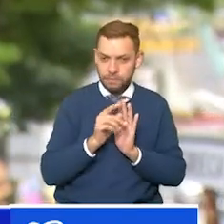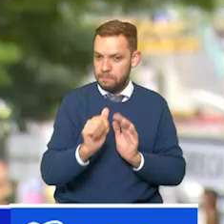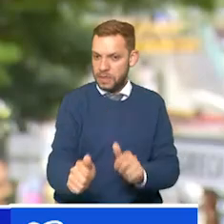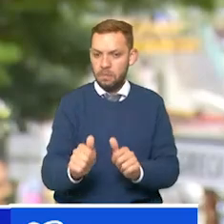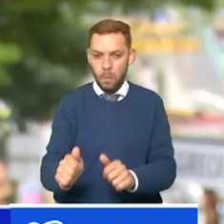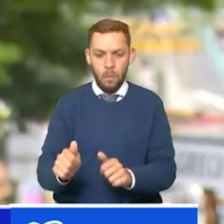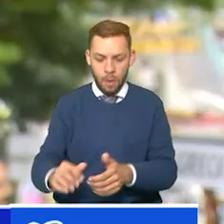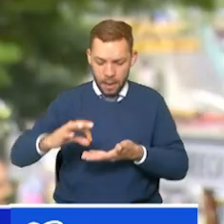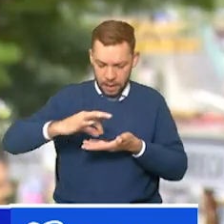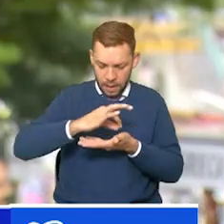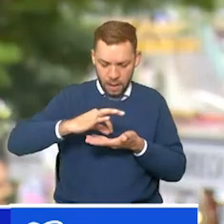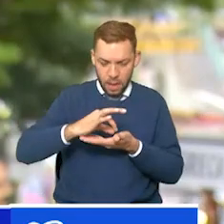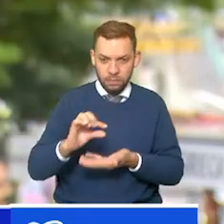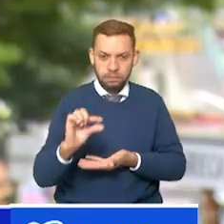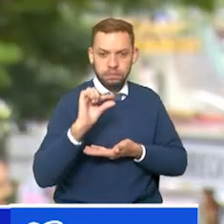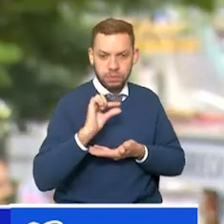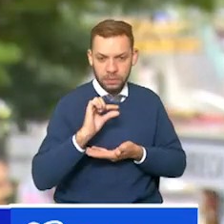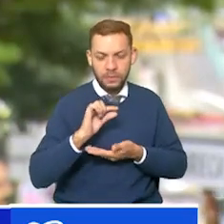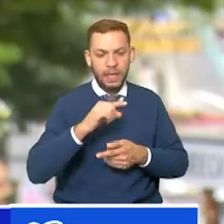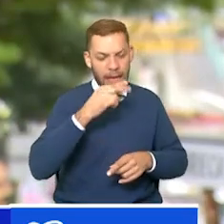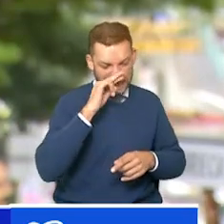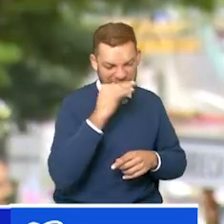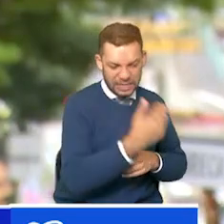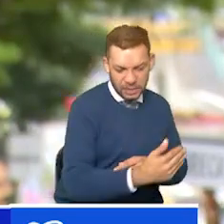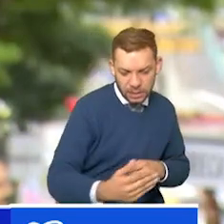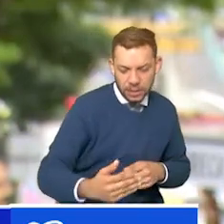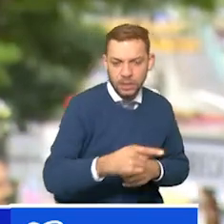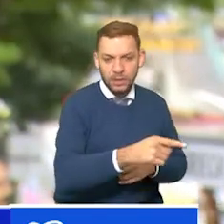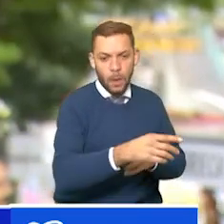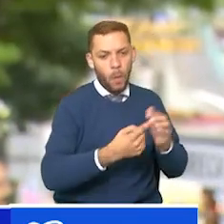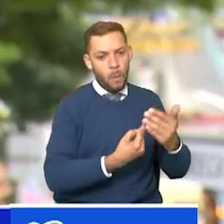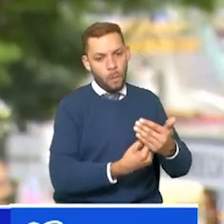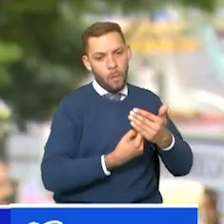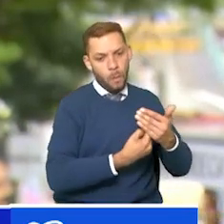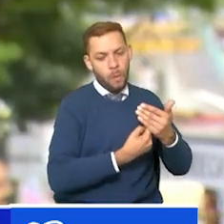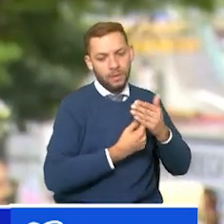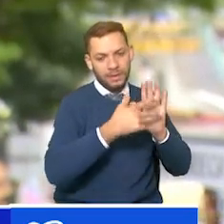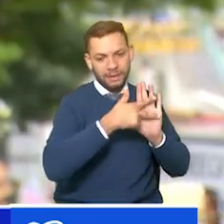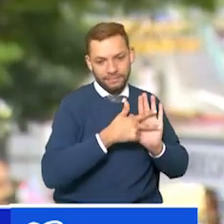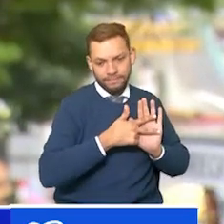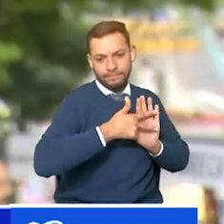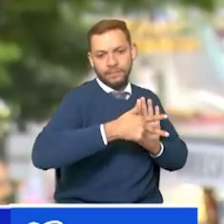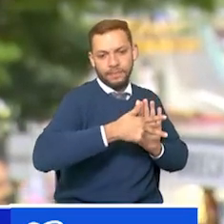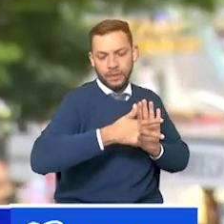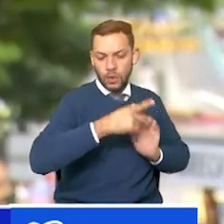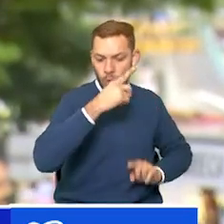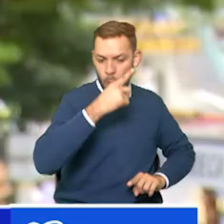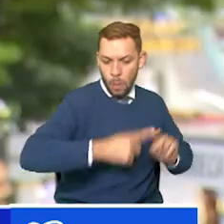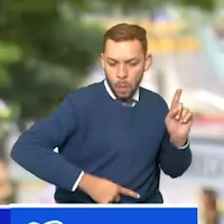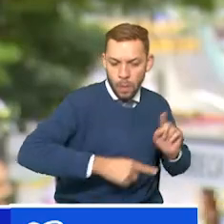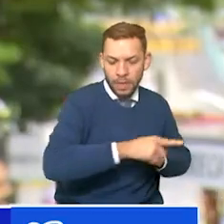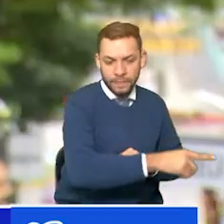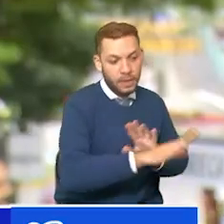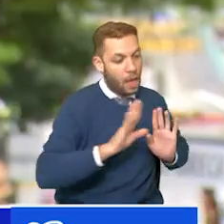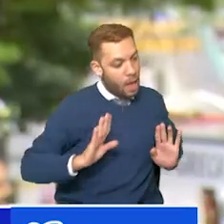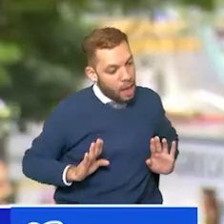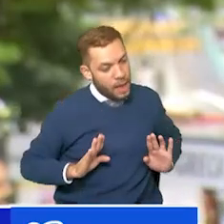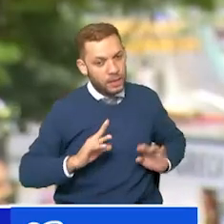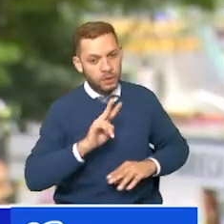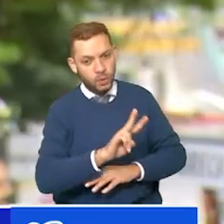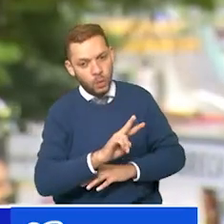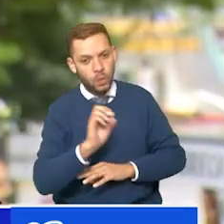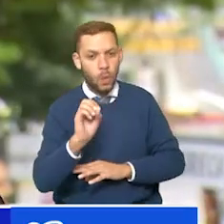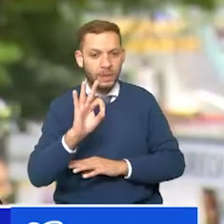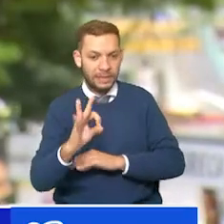Porque si bien entendemos que los niños cierto tienen especial protección constitucional no se le puede decir entonces al consumidor que a las 2 o a las